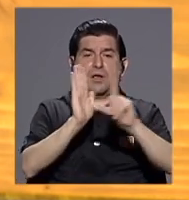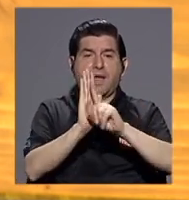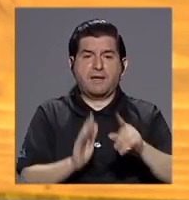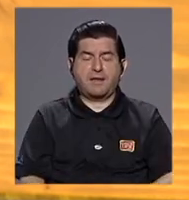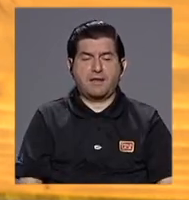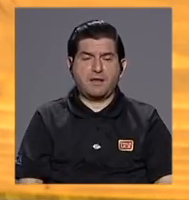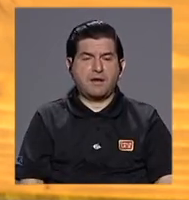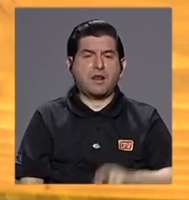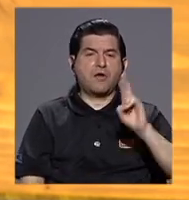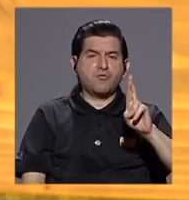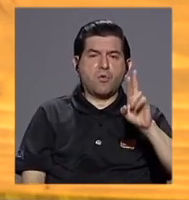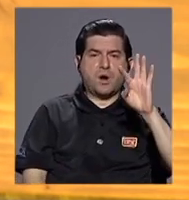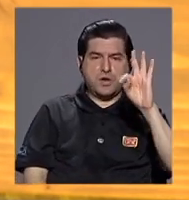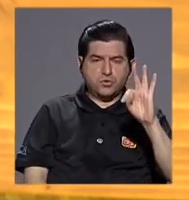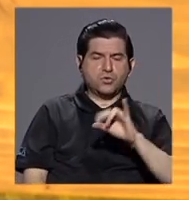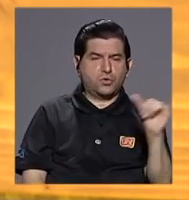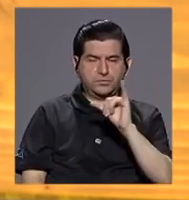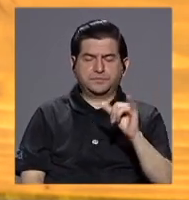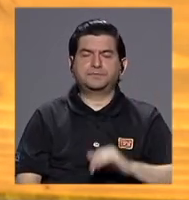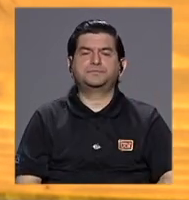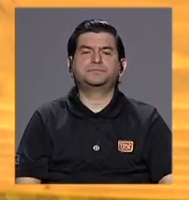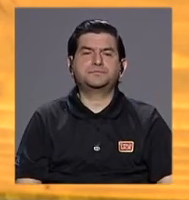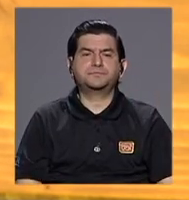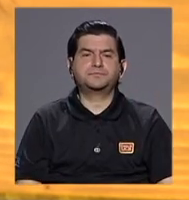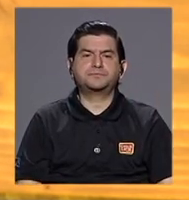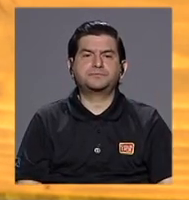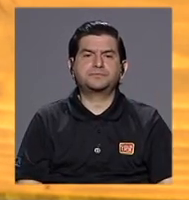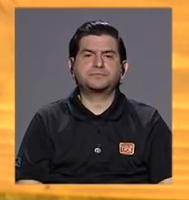parece que Roberto Thompson también.